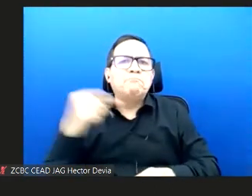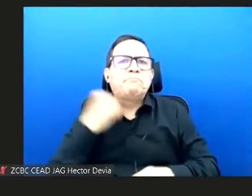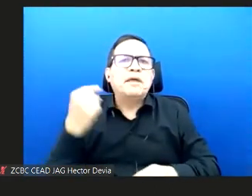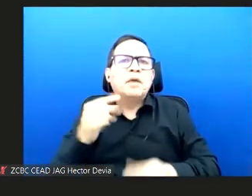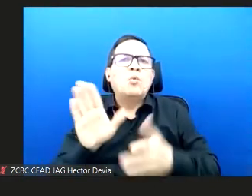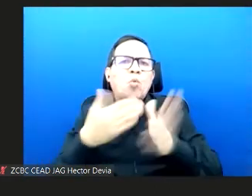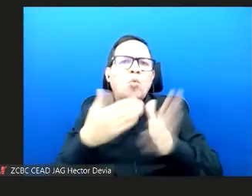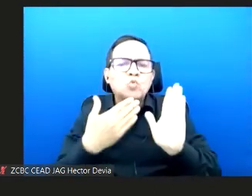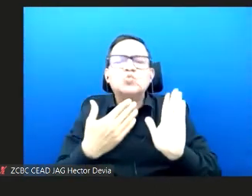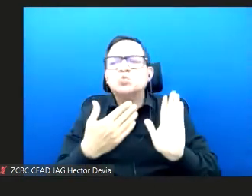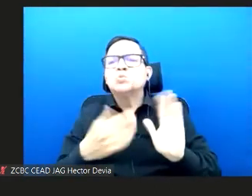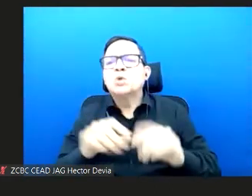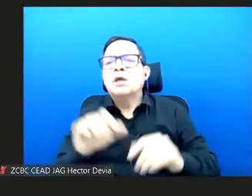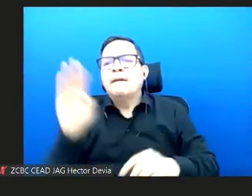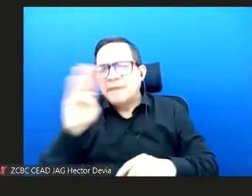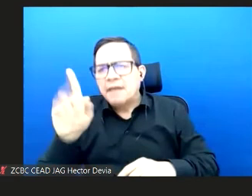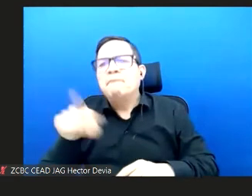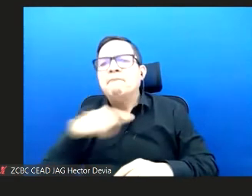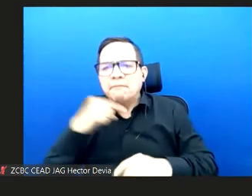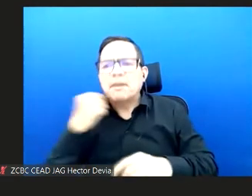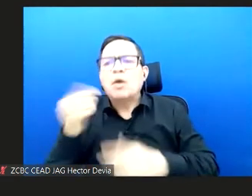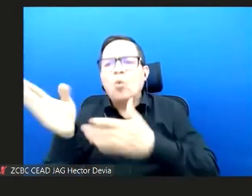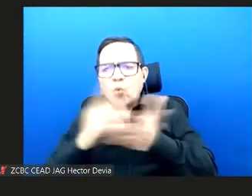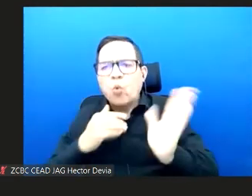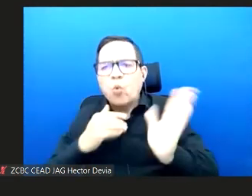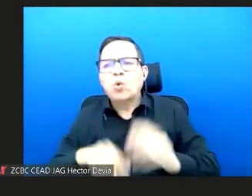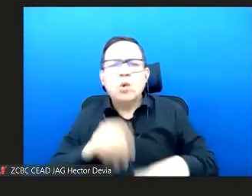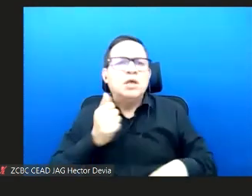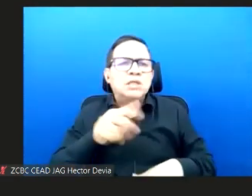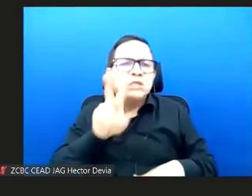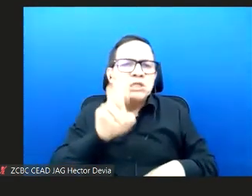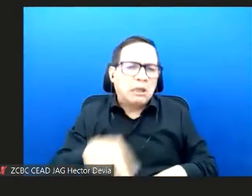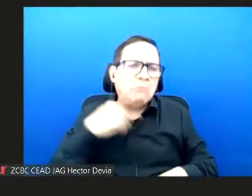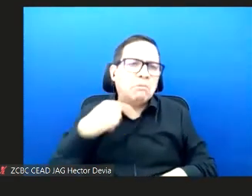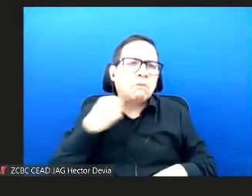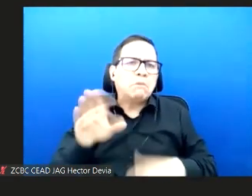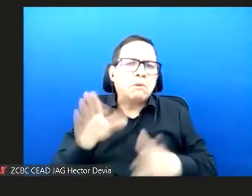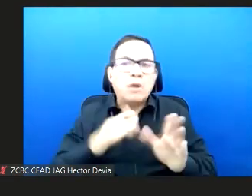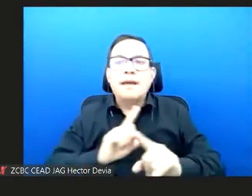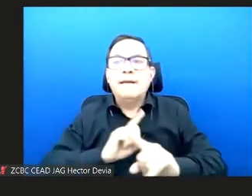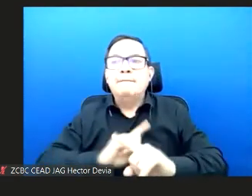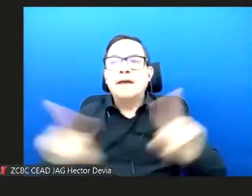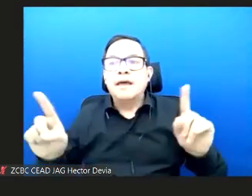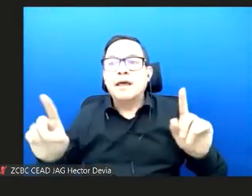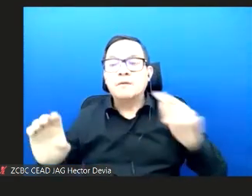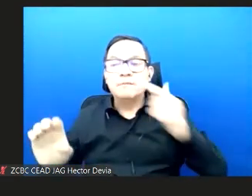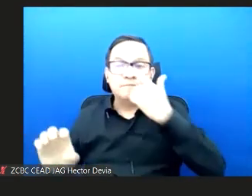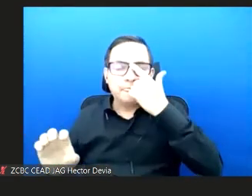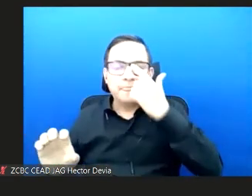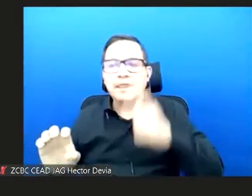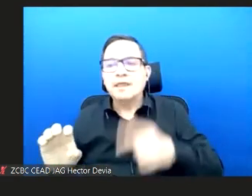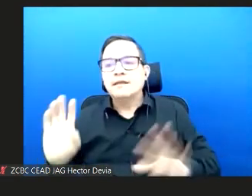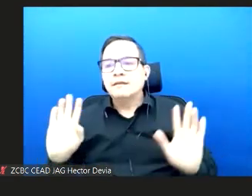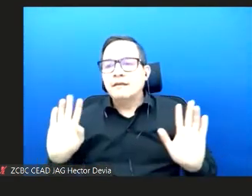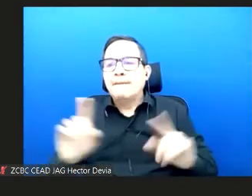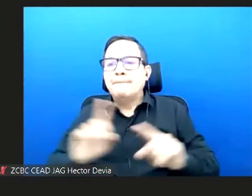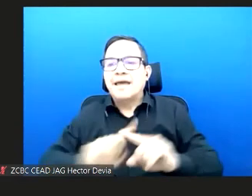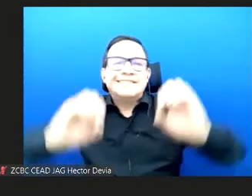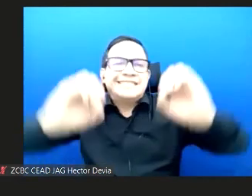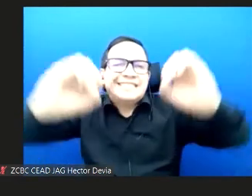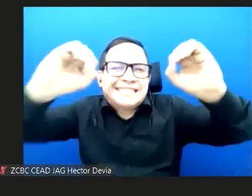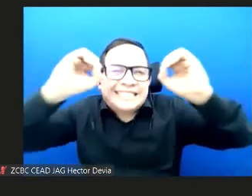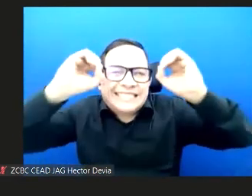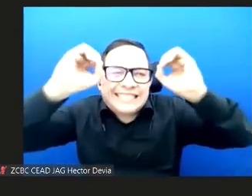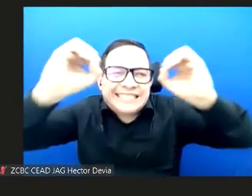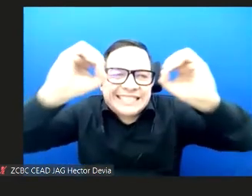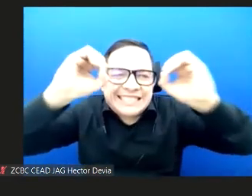comercio internacional, en el B, administración financiera y en el C, economía solidaria. O sea, en el conjunto A, B y C tengo a los estudiantes